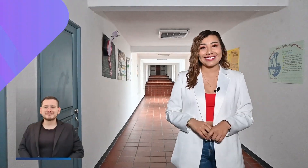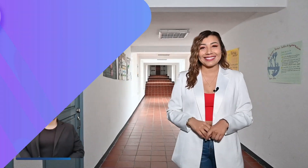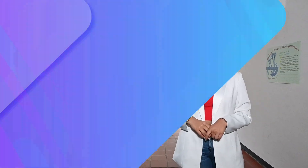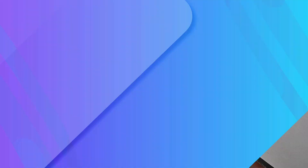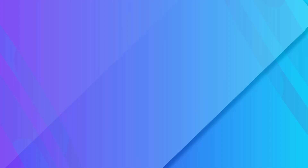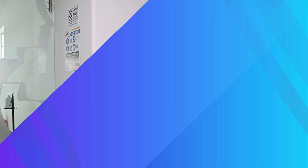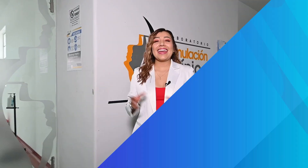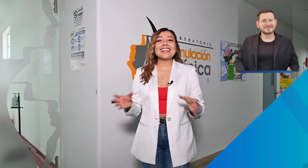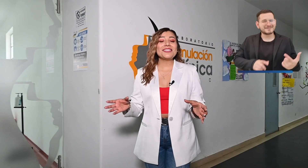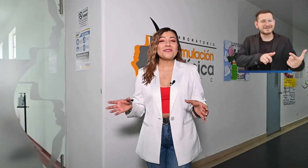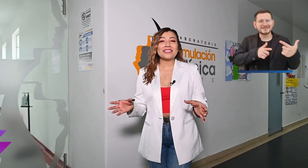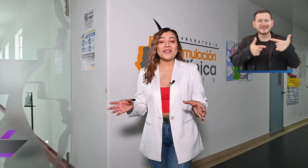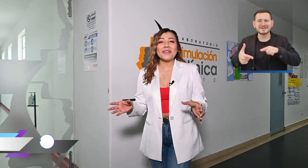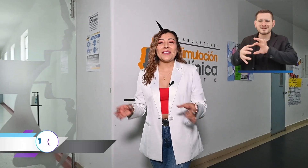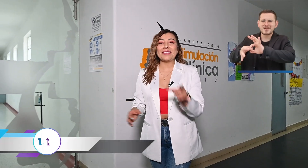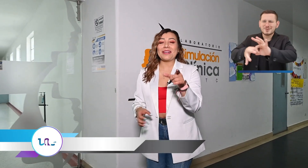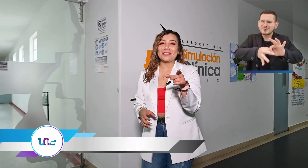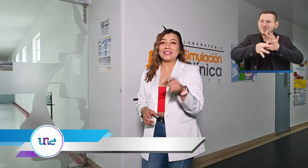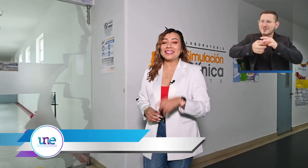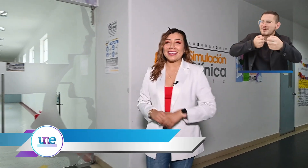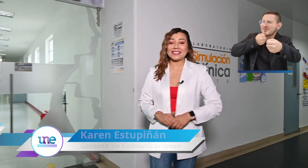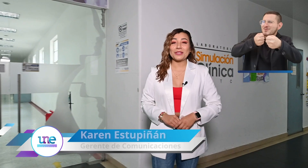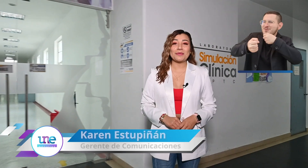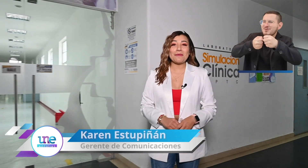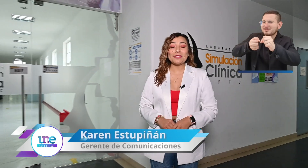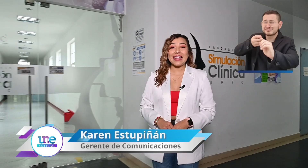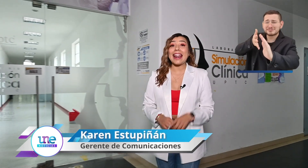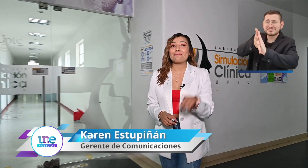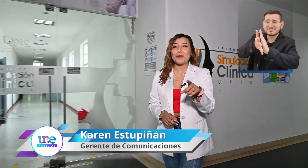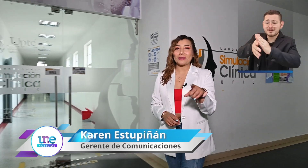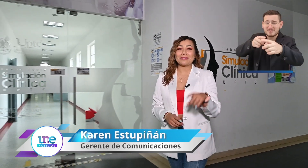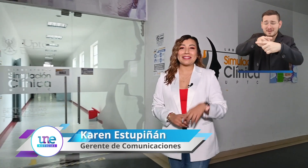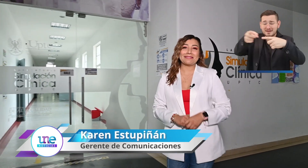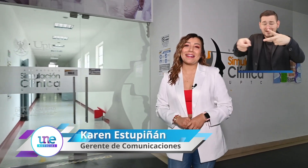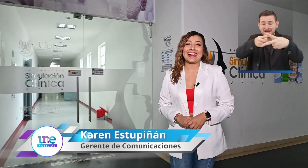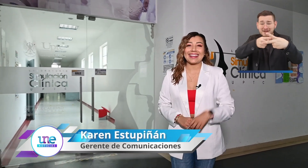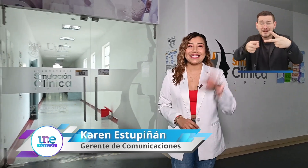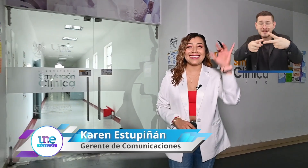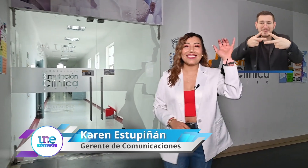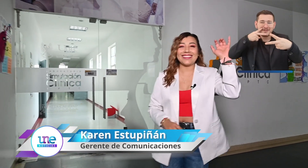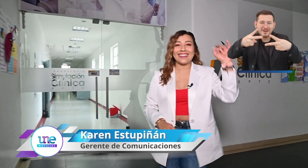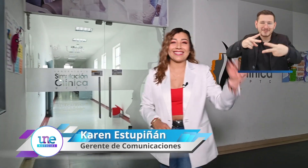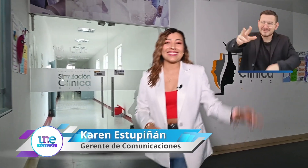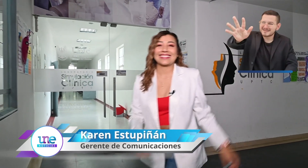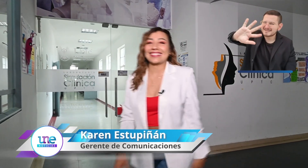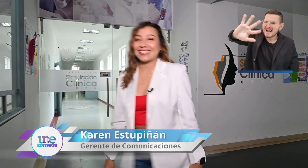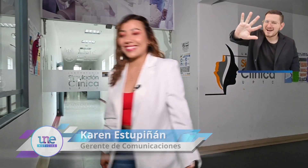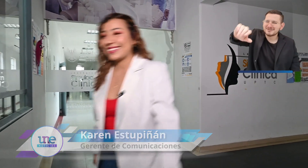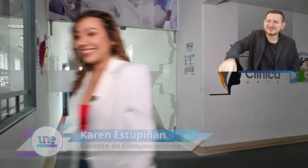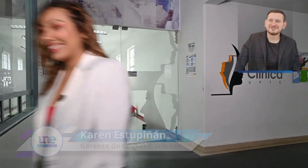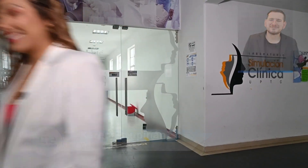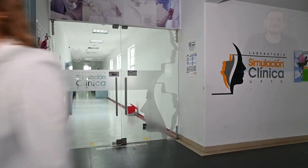tradicionales. Esto fue todo en UNE Noticias. Nos vemos la próxima semana. ¡Chao, chao!